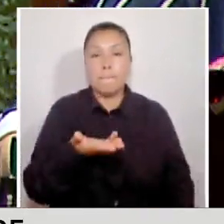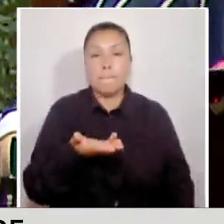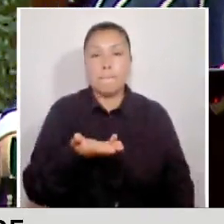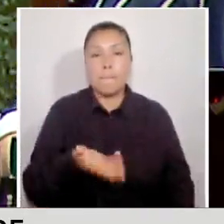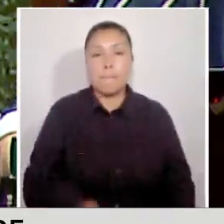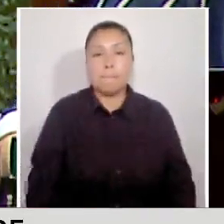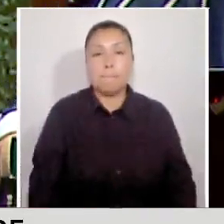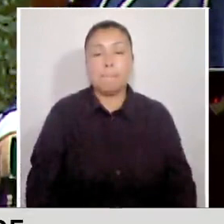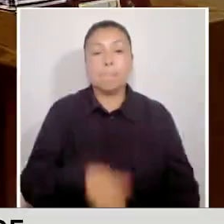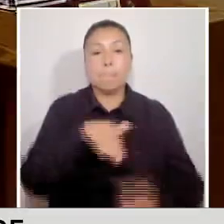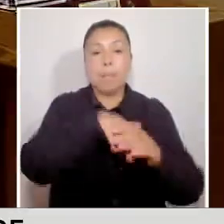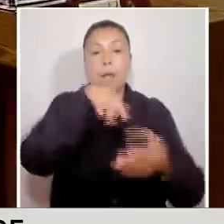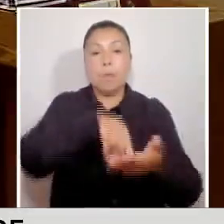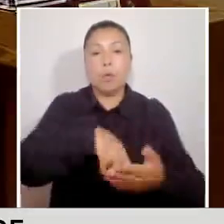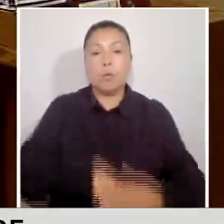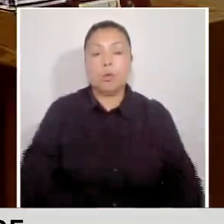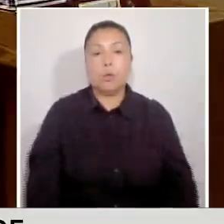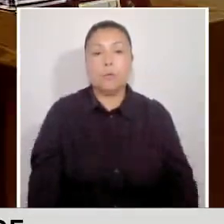en